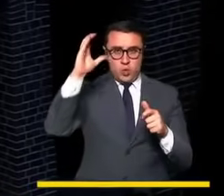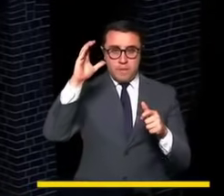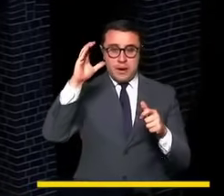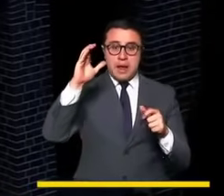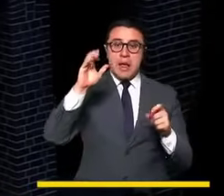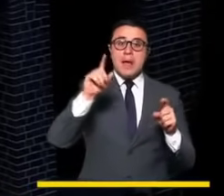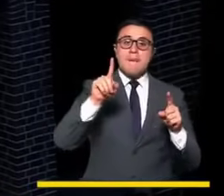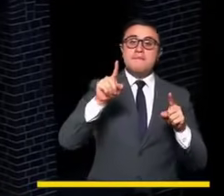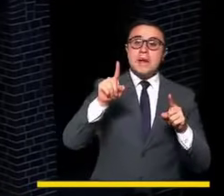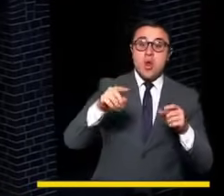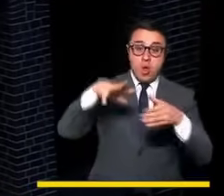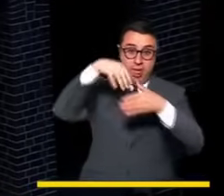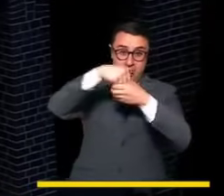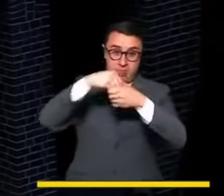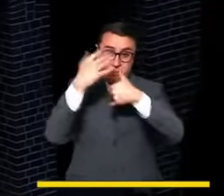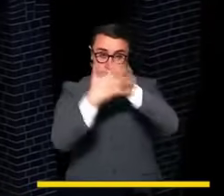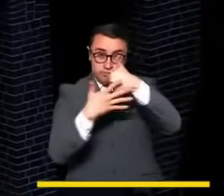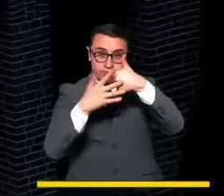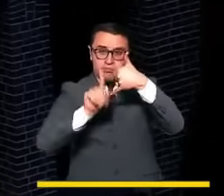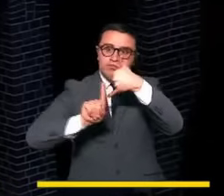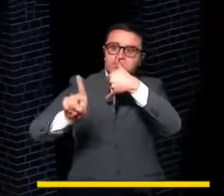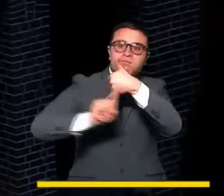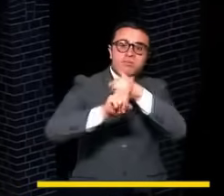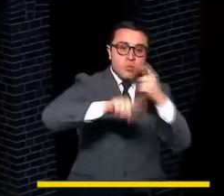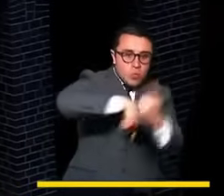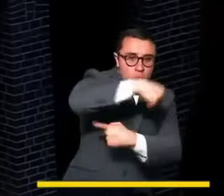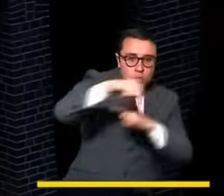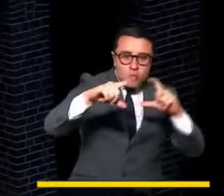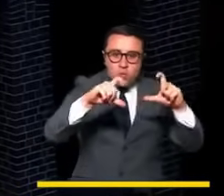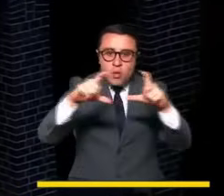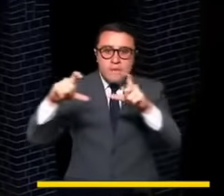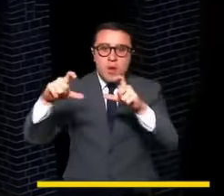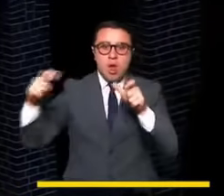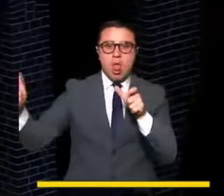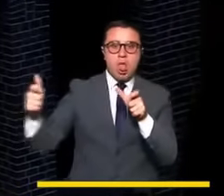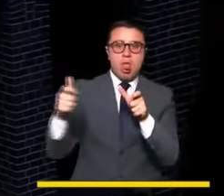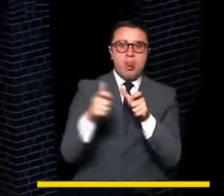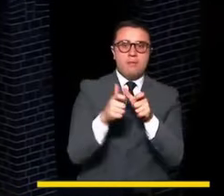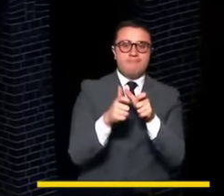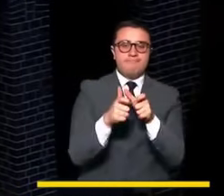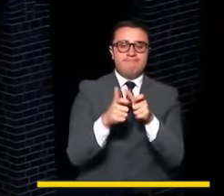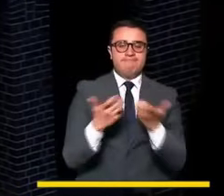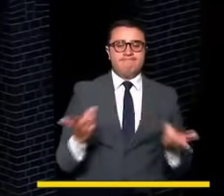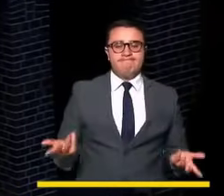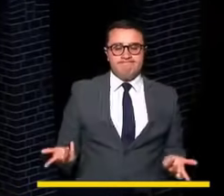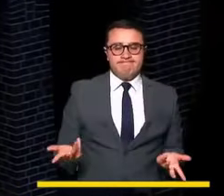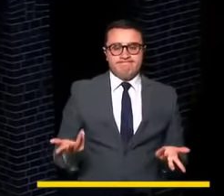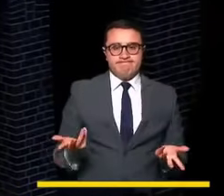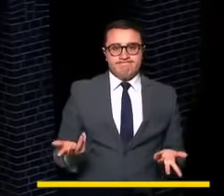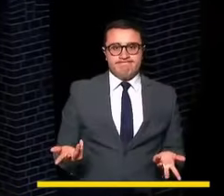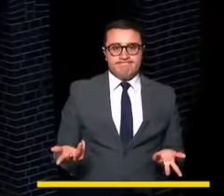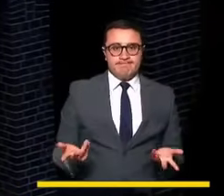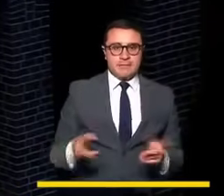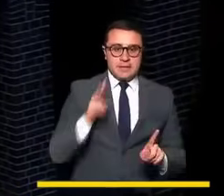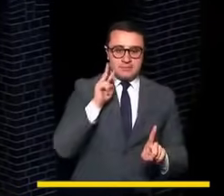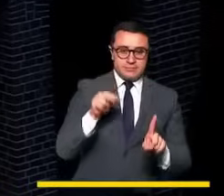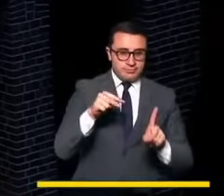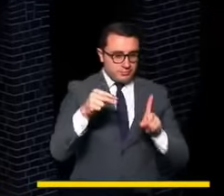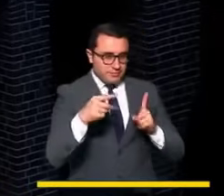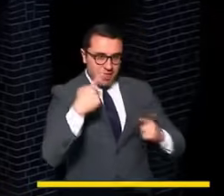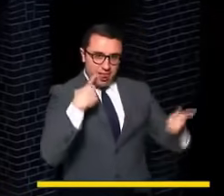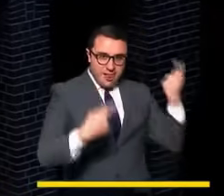baja el turismo interno. Y entonces por eso, desde el punto de vista del negocio, del